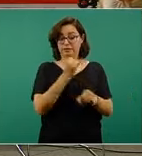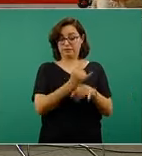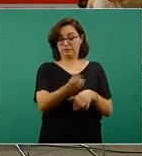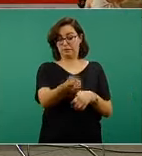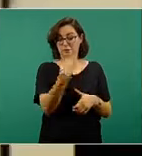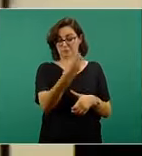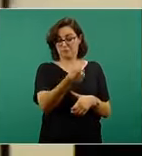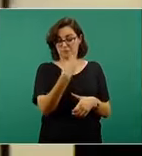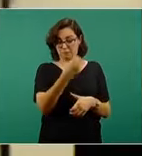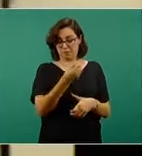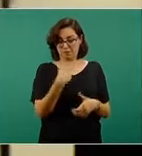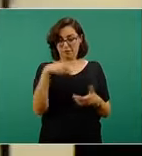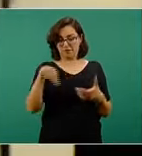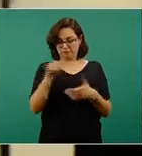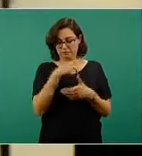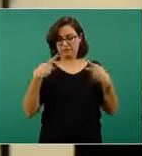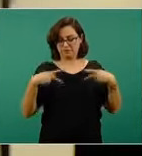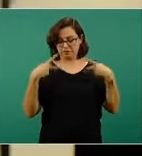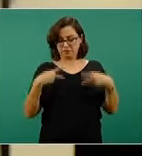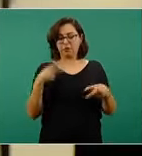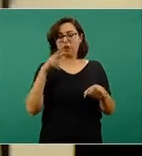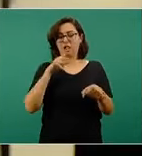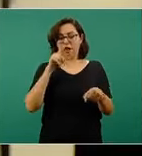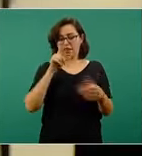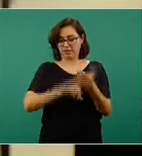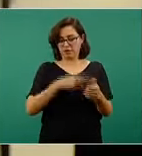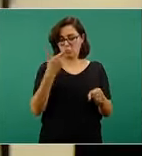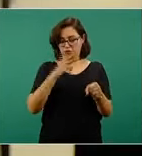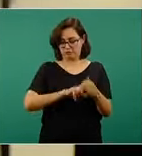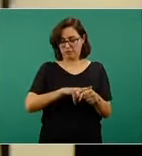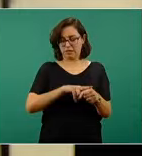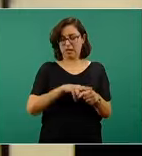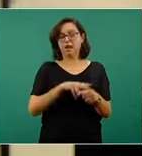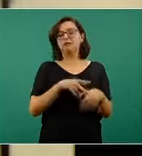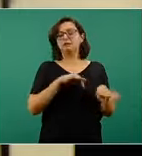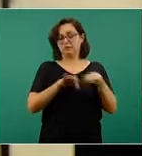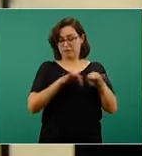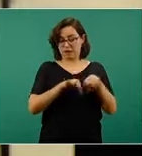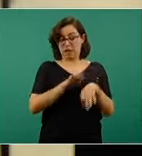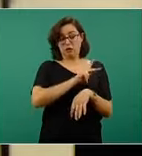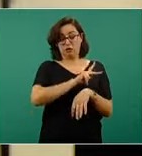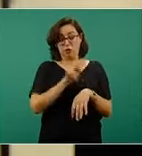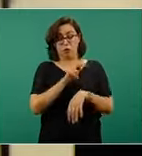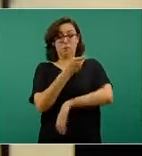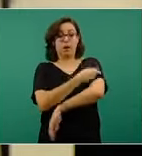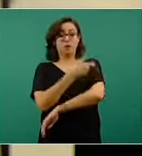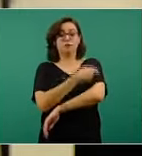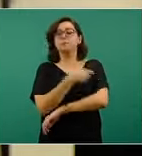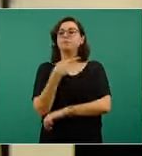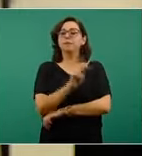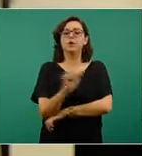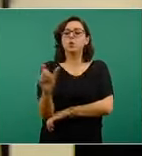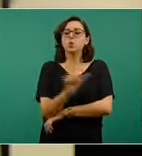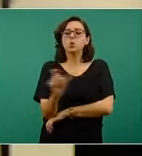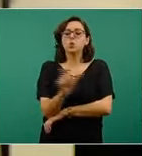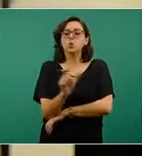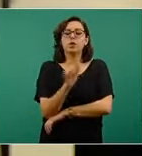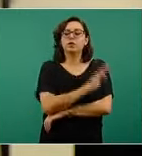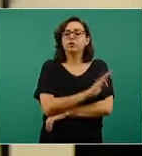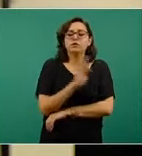queda claro que se va a vacunar a todo el personal de salud, pero lo que quieren saber es una fecha, bueno, tentativa, así como lo mencionaron en el caso de los